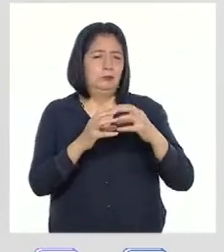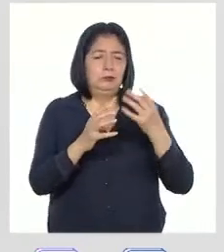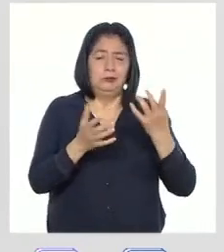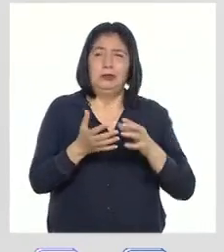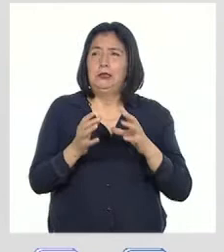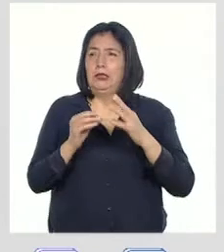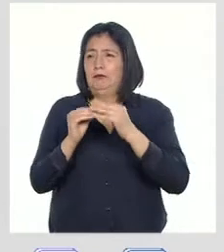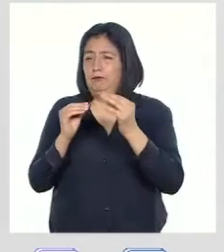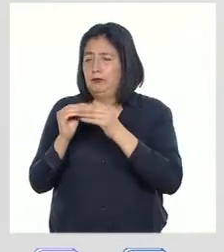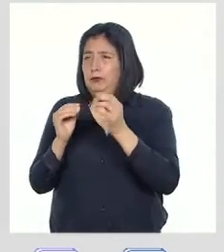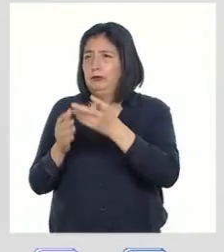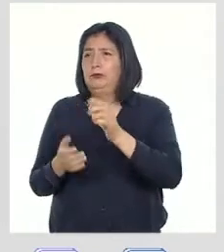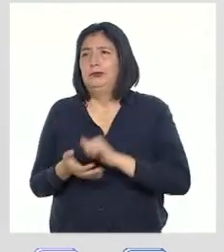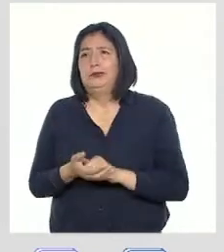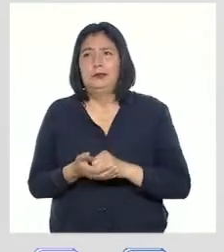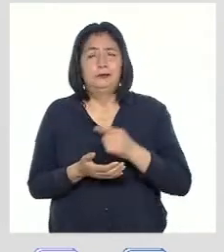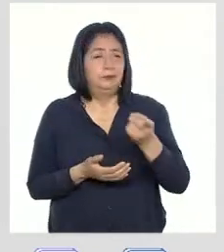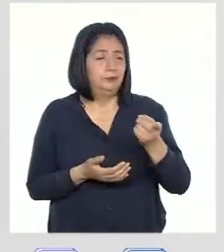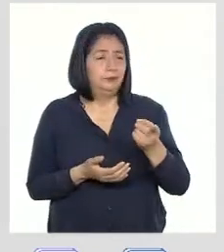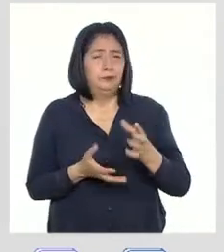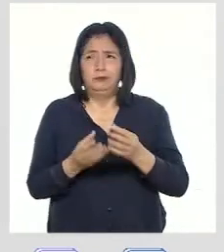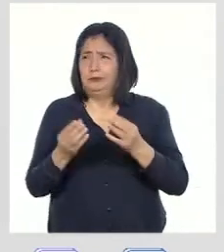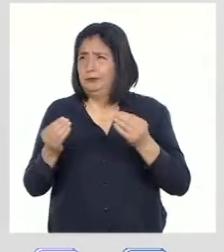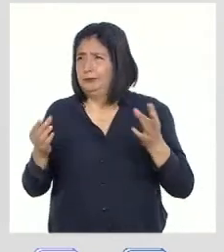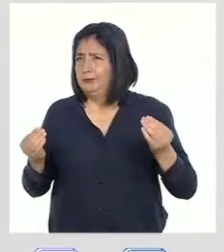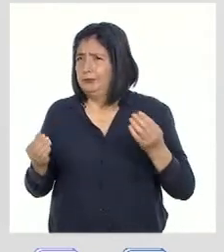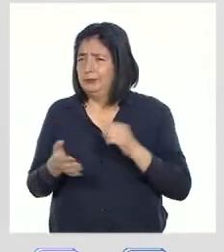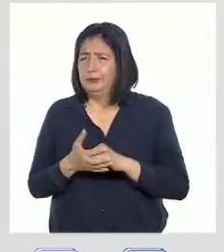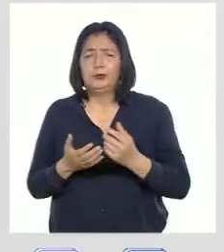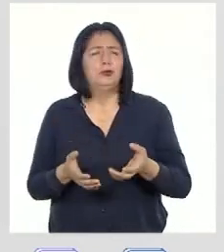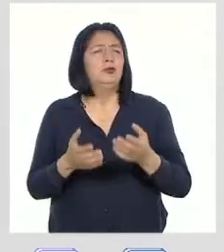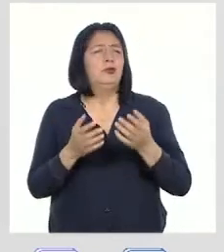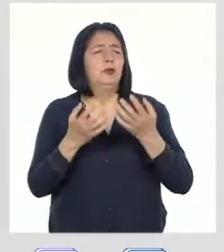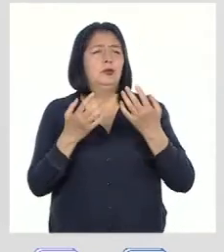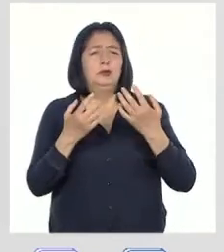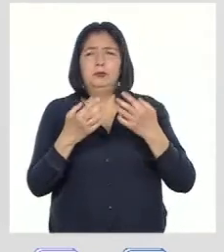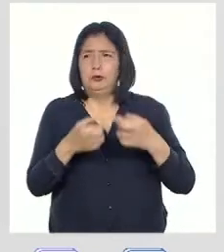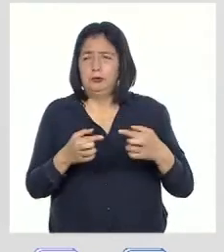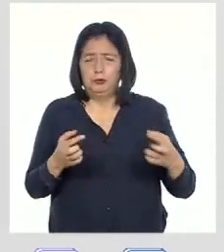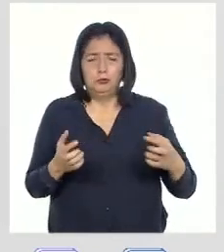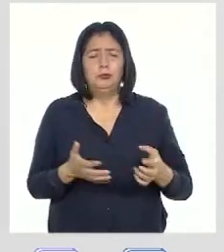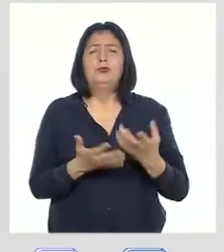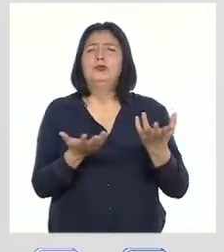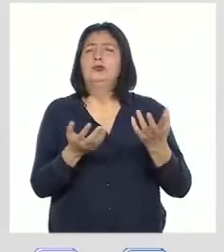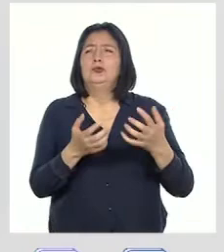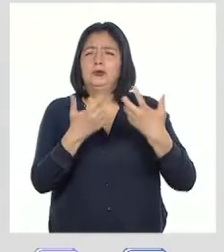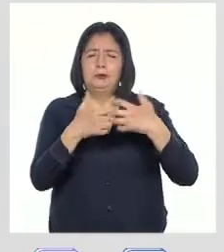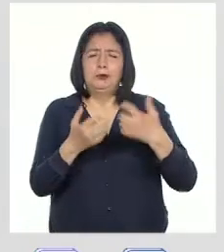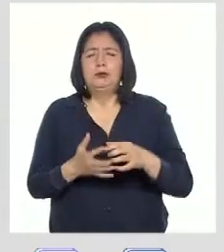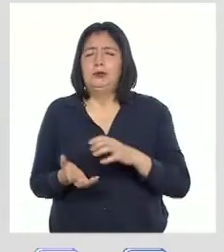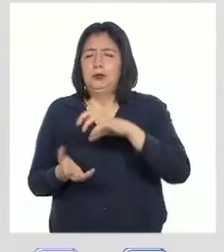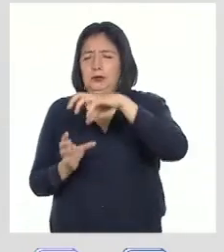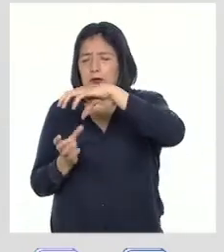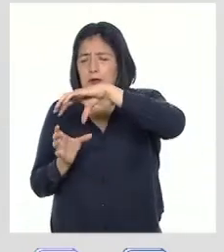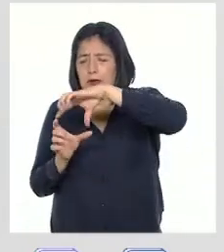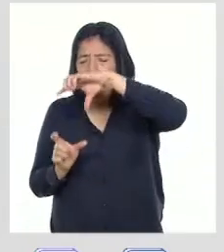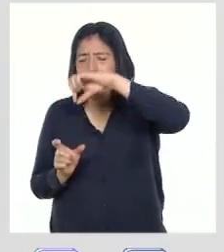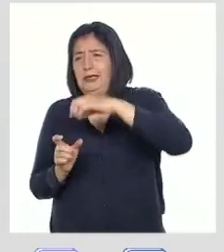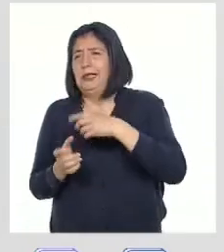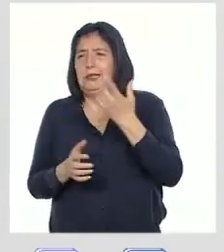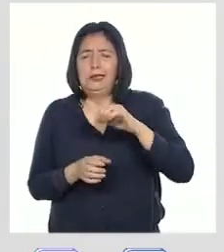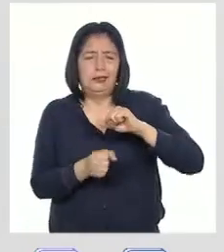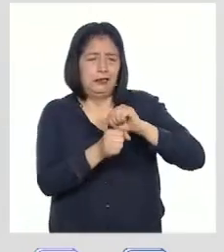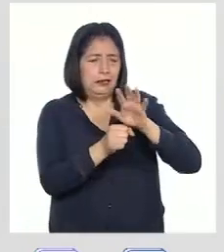las frutas y sobre todo, abundan en los productos procesados como los jugos en caja, las gaseosas, el